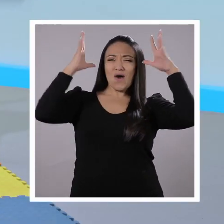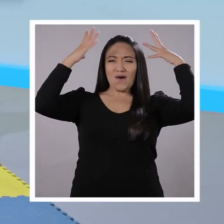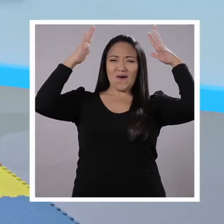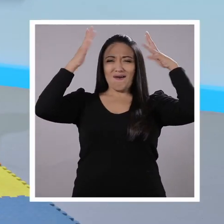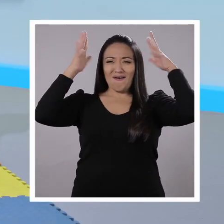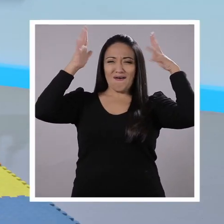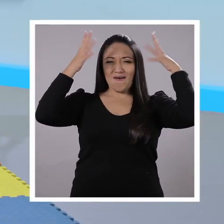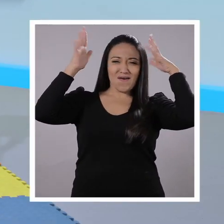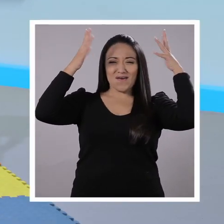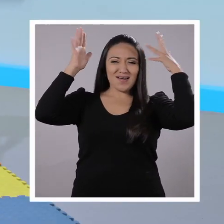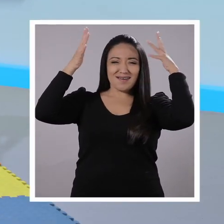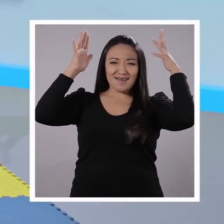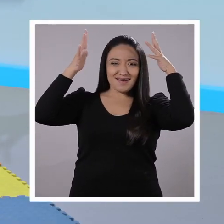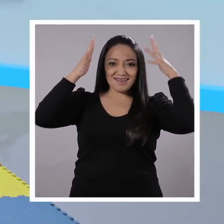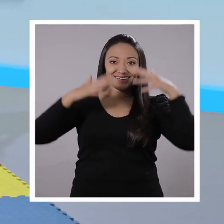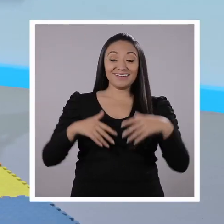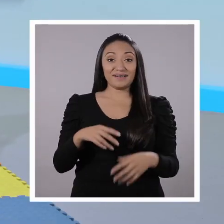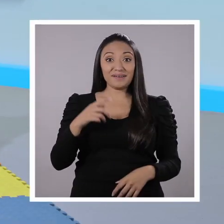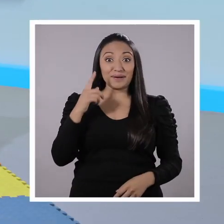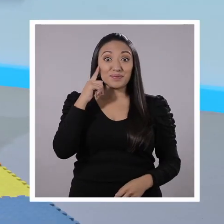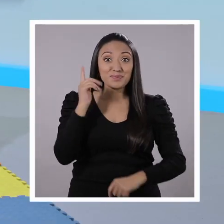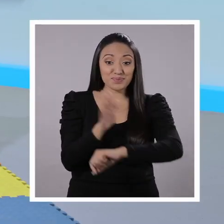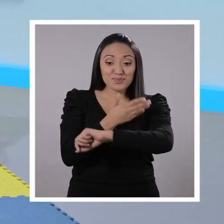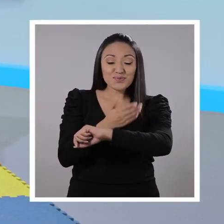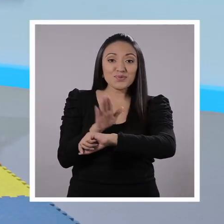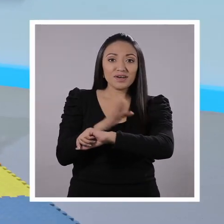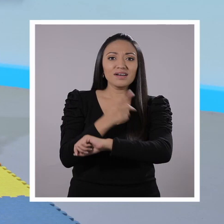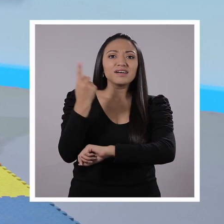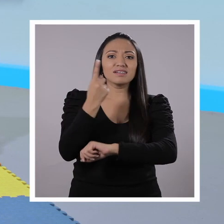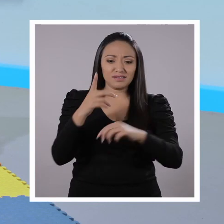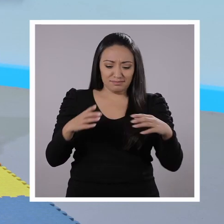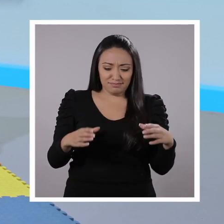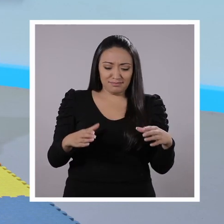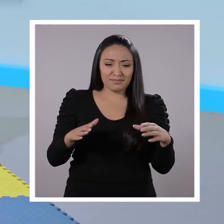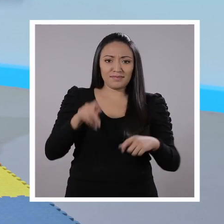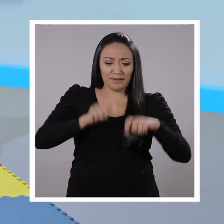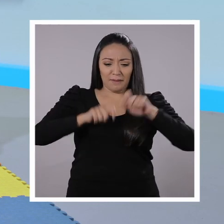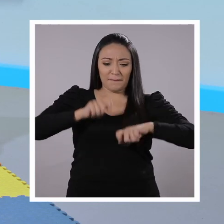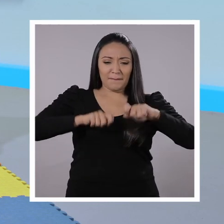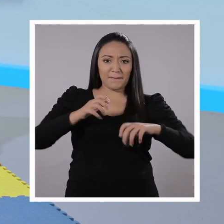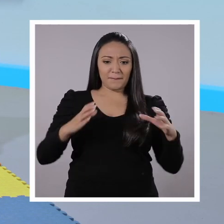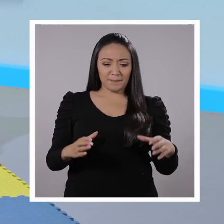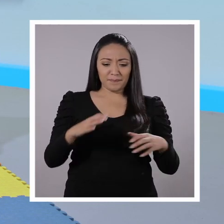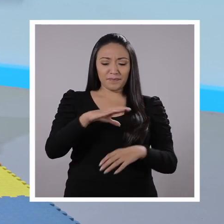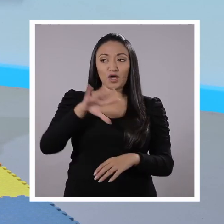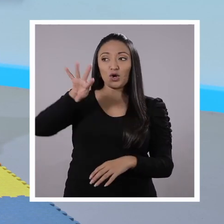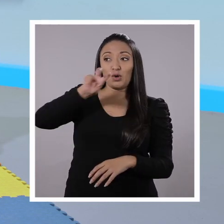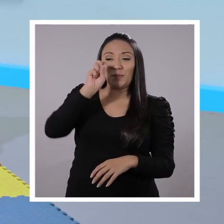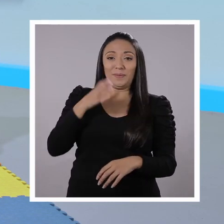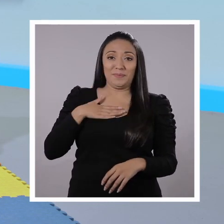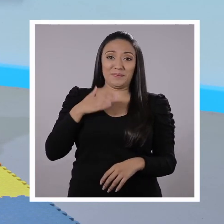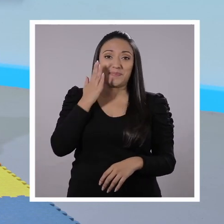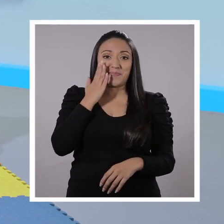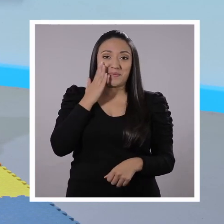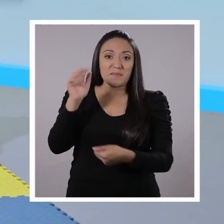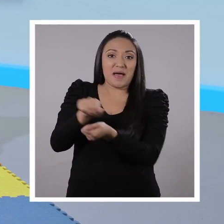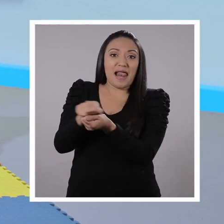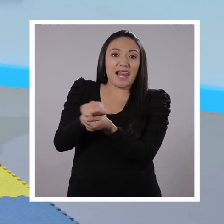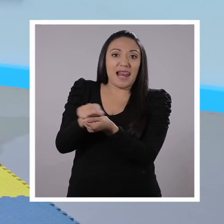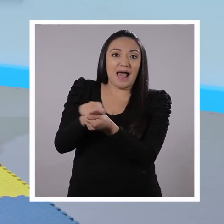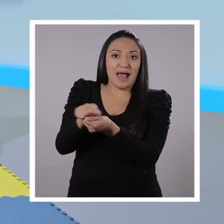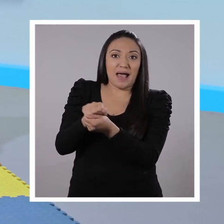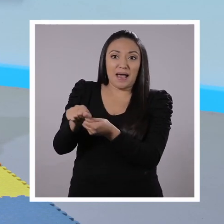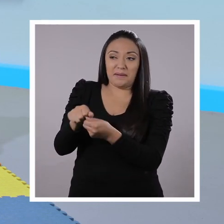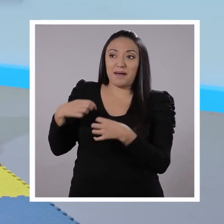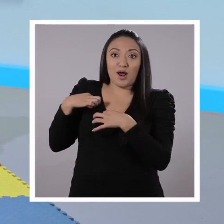¡Sí! ¡Woo! ¡Lo logramos, profe! Bien. Y solo necesitamos este baldecito que lo robé de mi mamá que estaba lavando